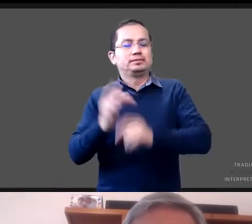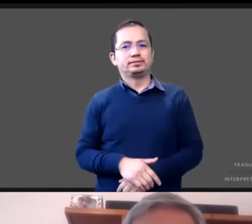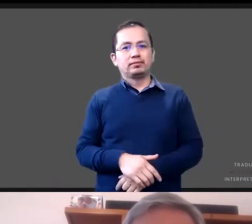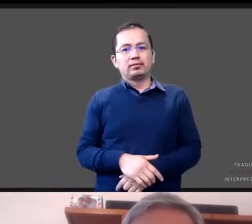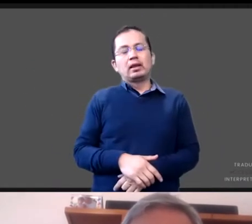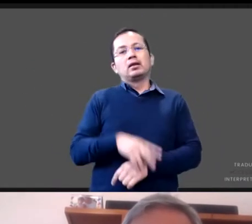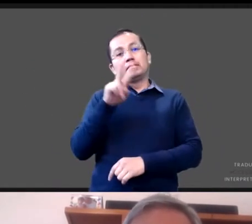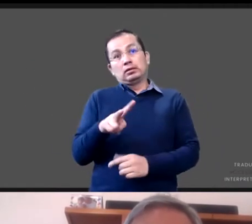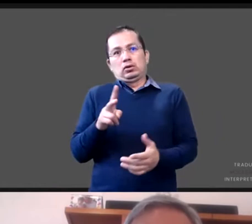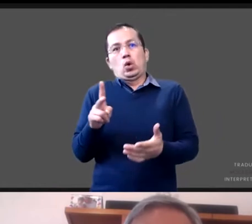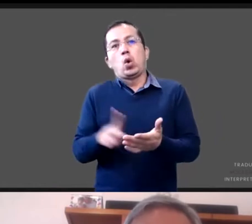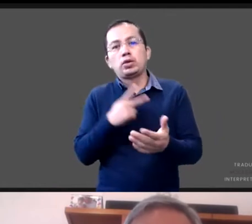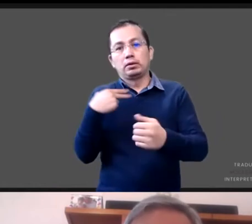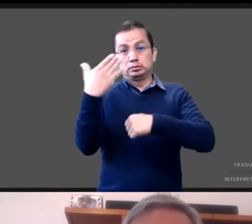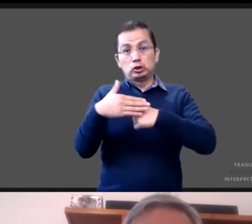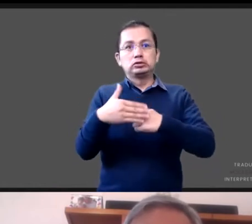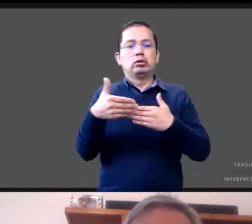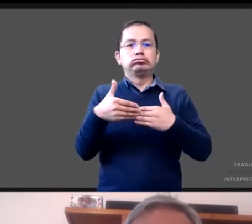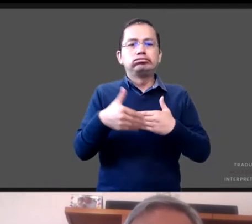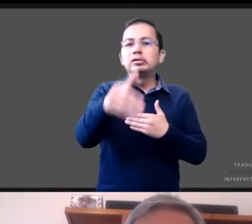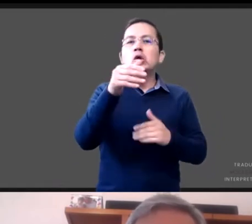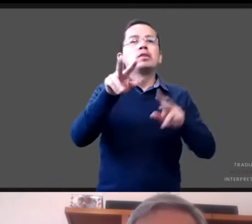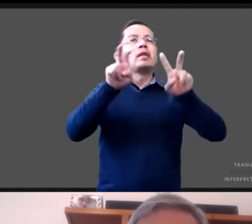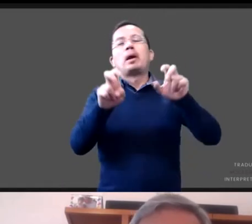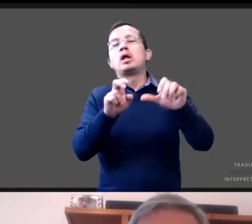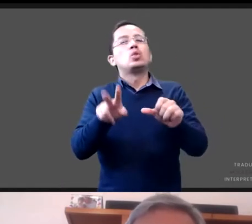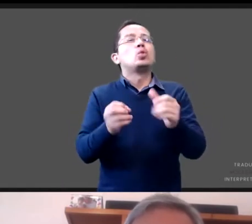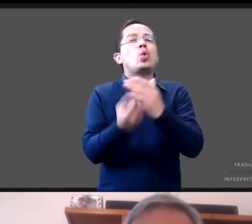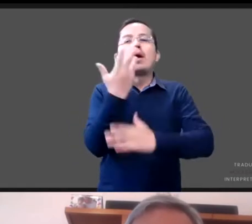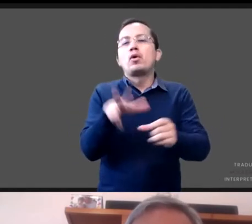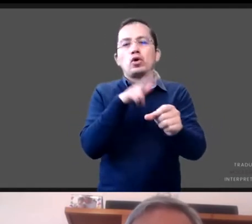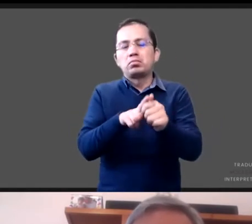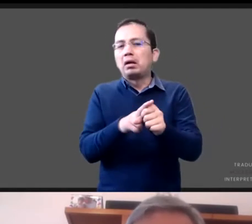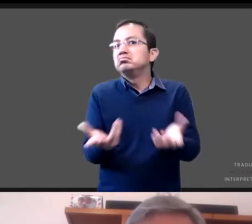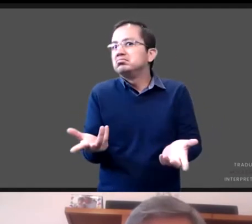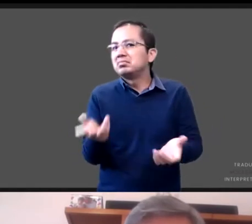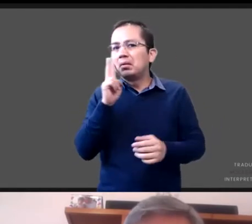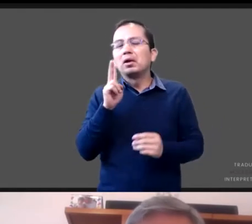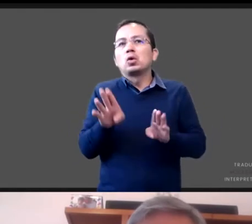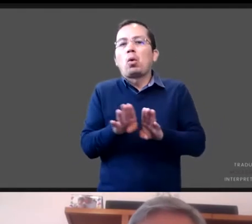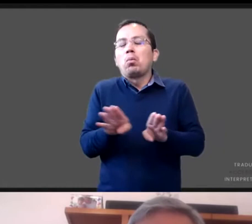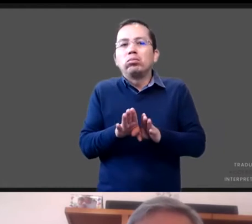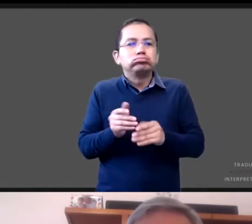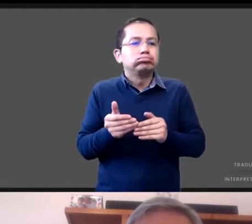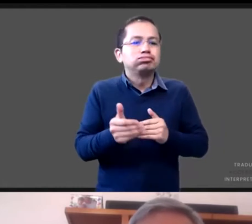llamada nueva normalidad, las tendencias que se comenzaron a plantear durante el periodo del